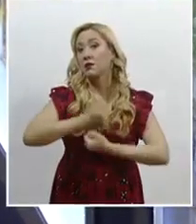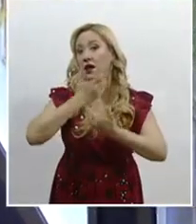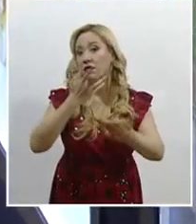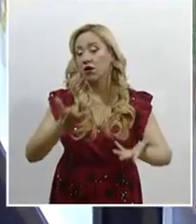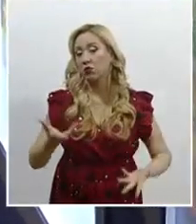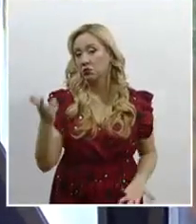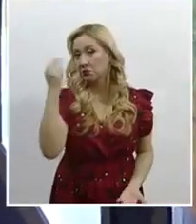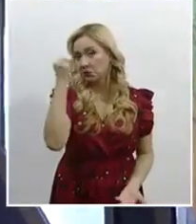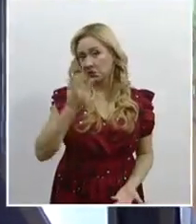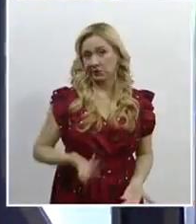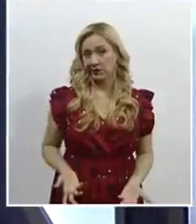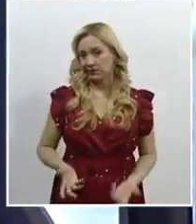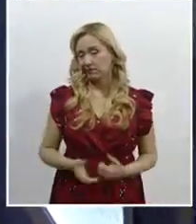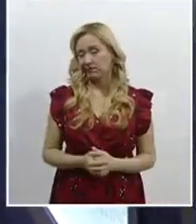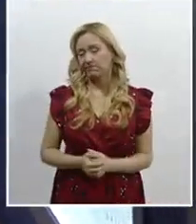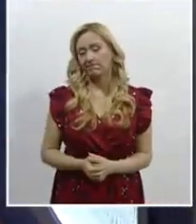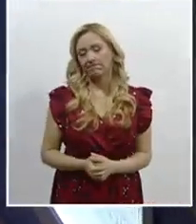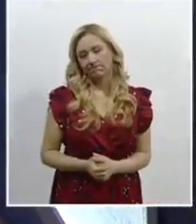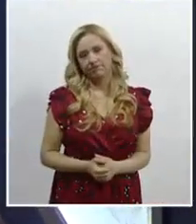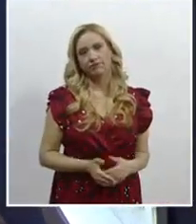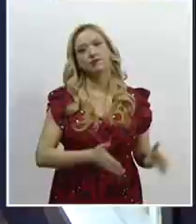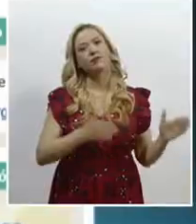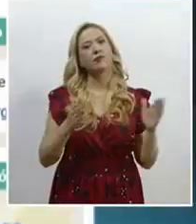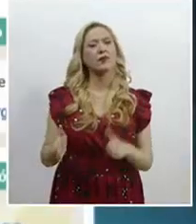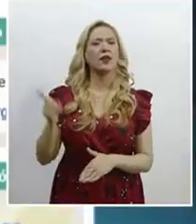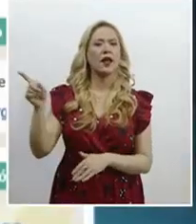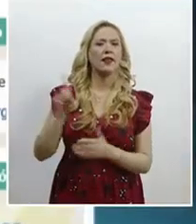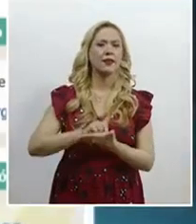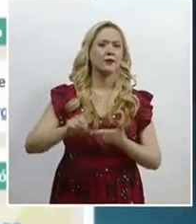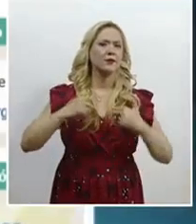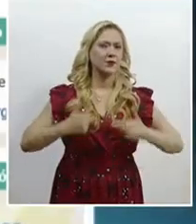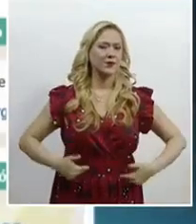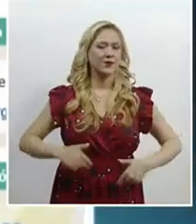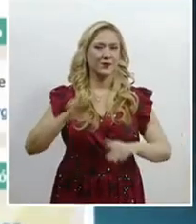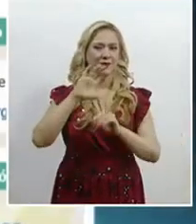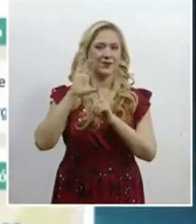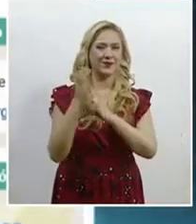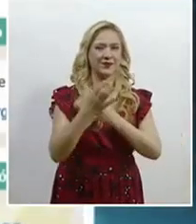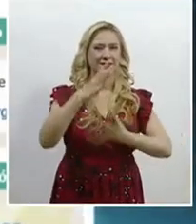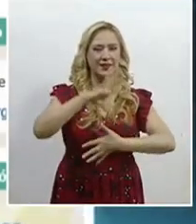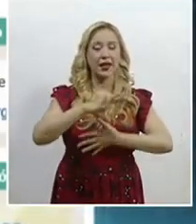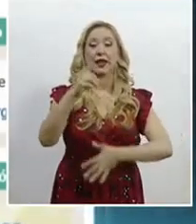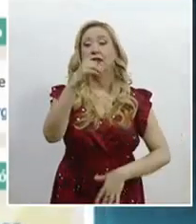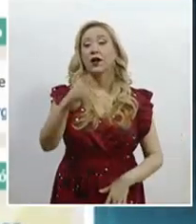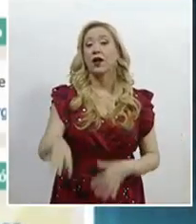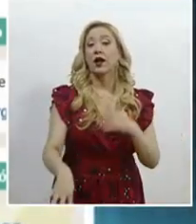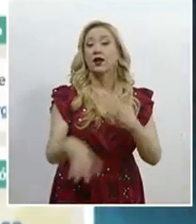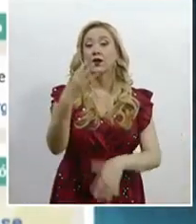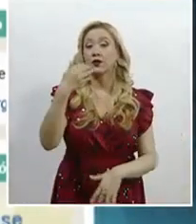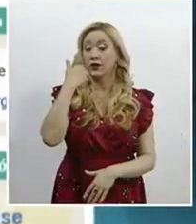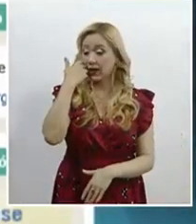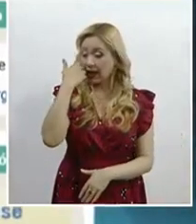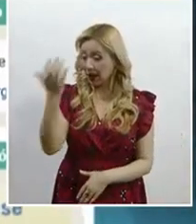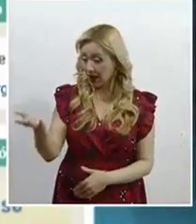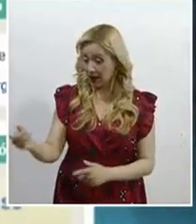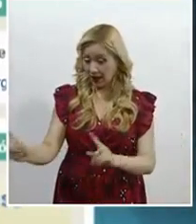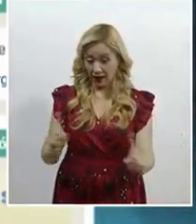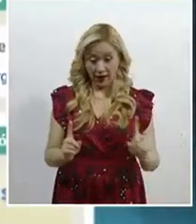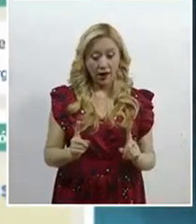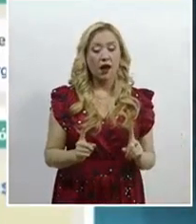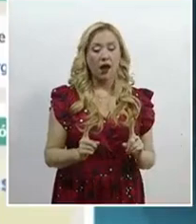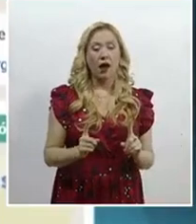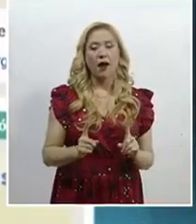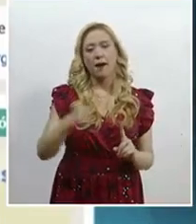Y la Comisión Interamericana de Derechos Humanos eligió a 10 finalistas de 114 aspirantes para ocupar el cargo de titular de